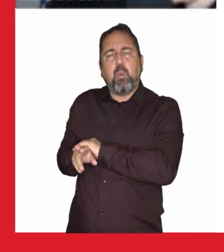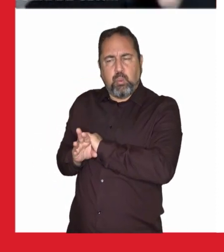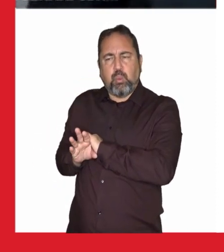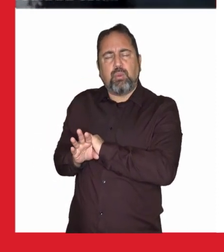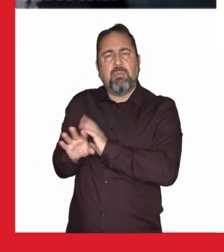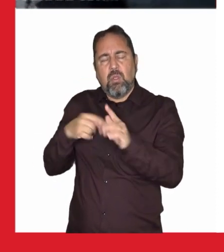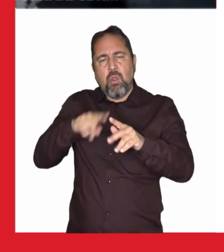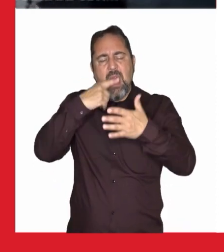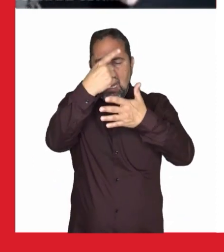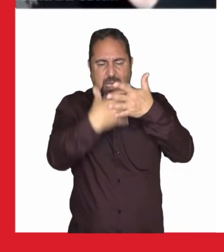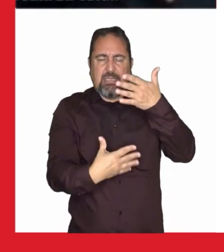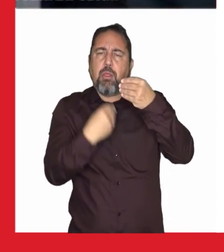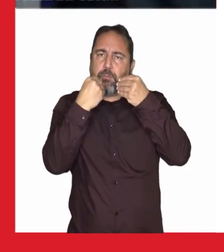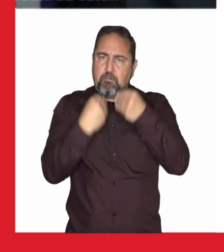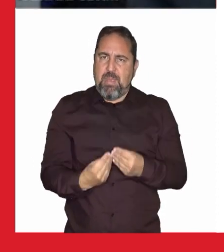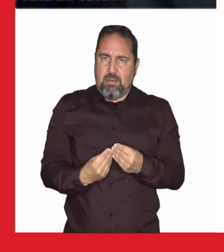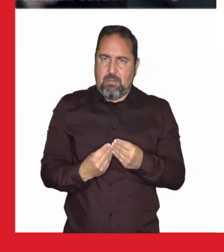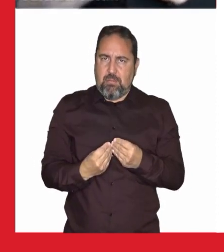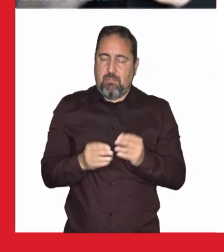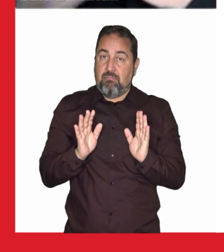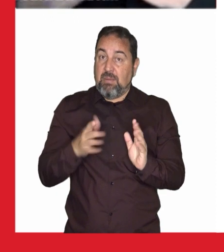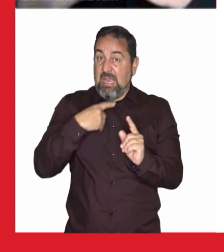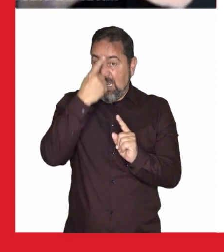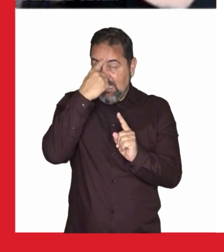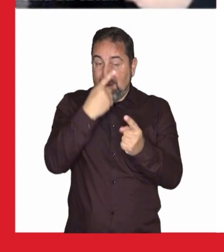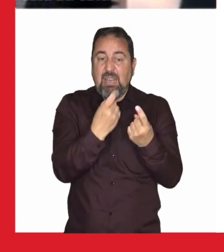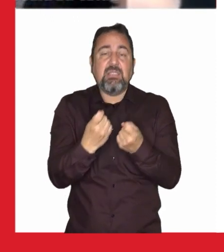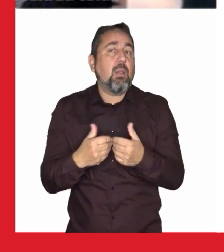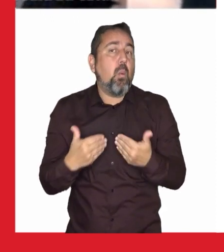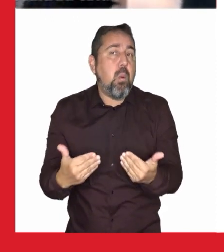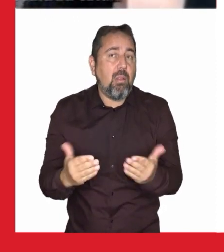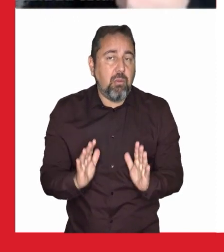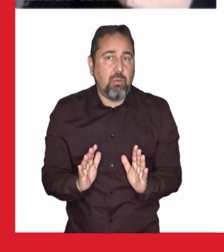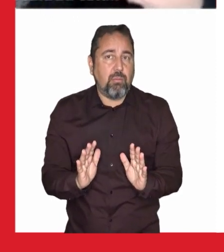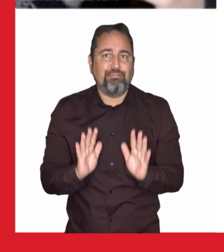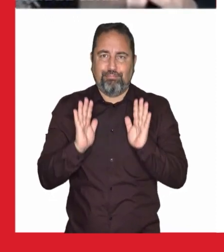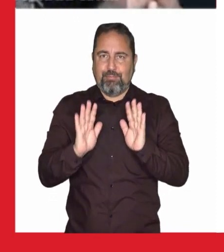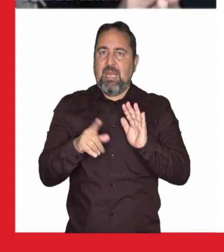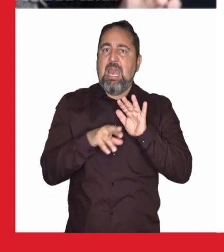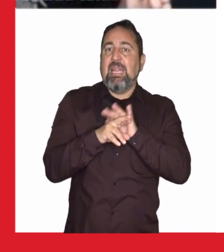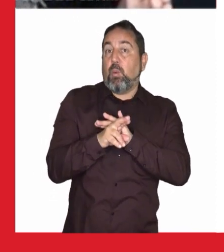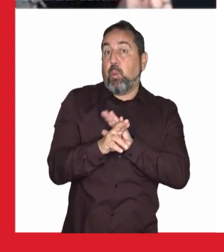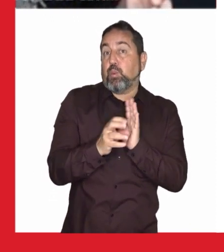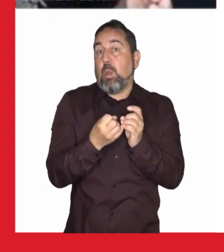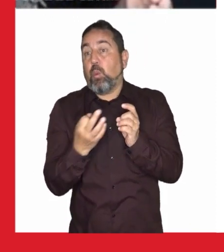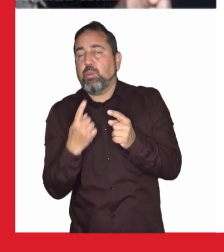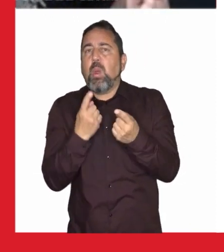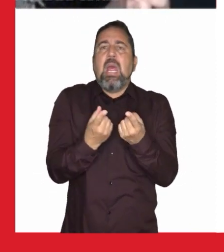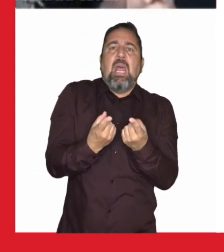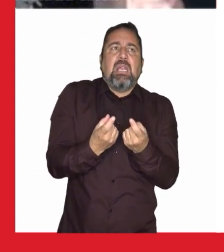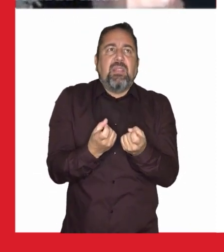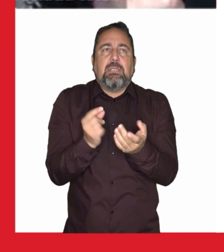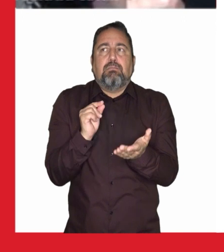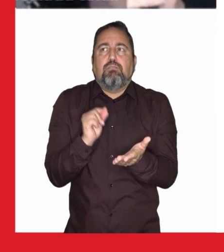recursos clave, pero hay muchos más recursos y los tienes que tener claramente listados. ¿Vale? Ahora, tienes que saber cuándo los vas a necesitar.